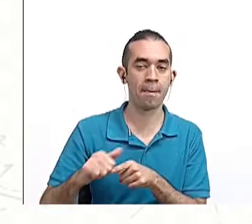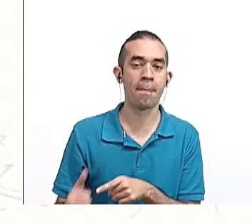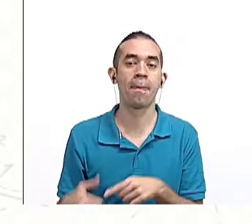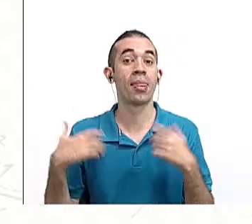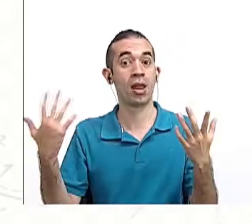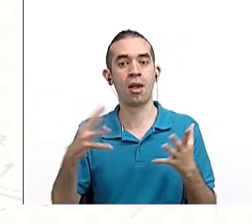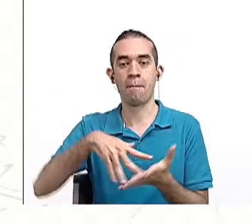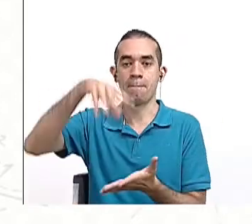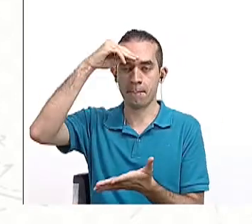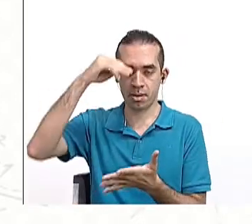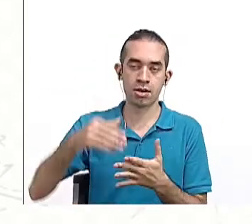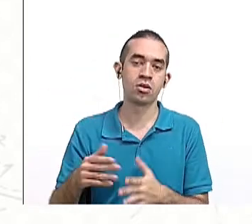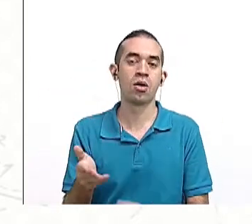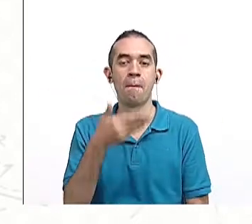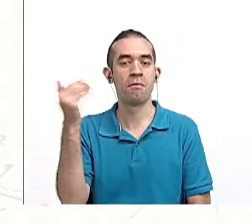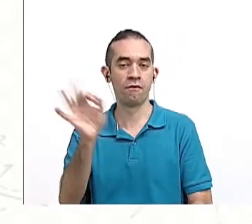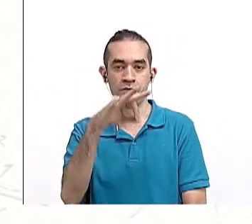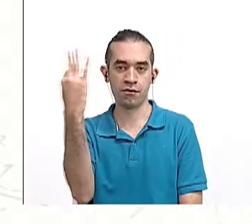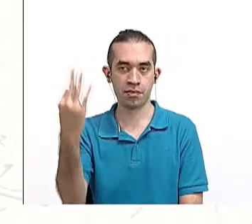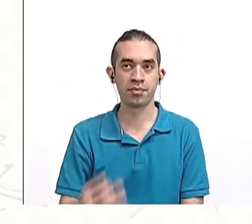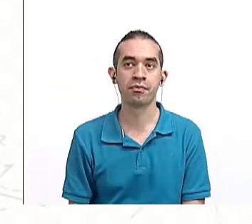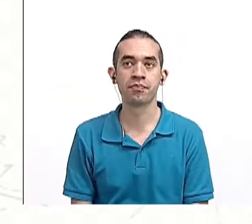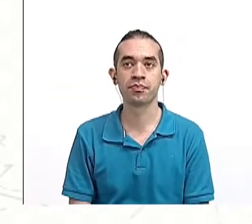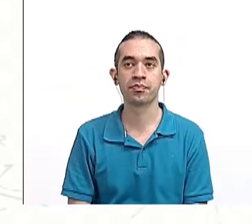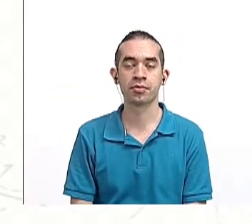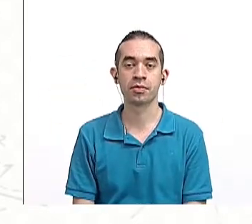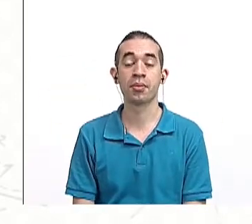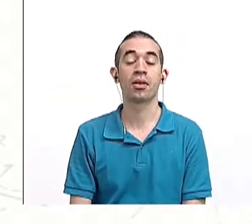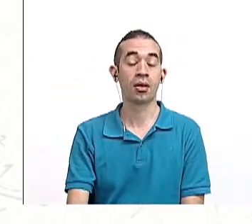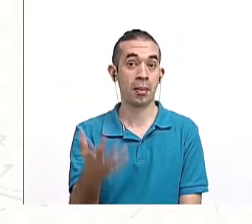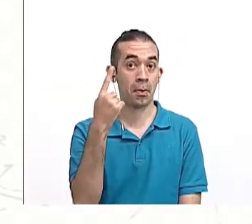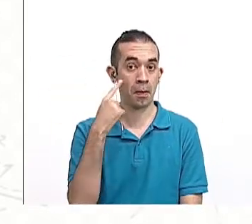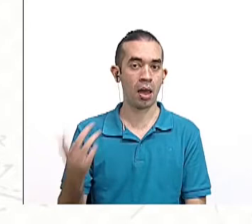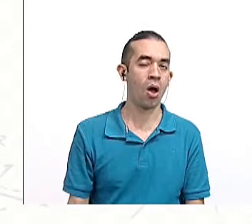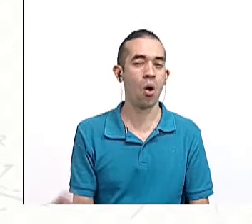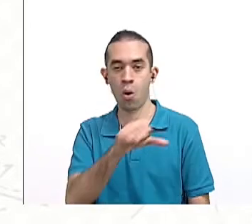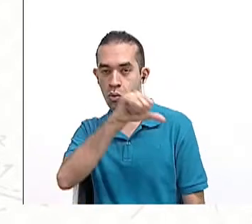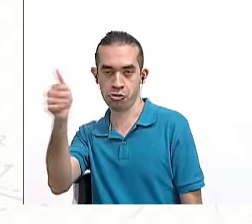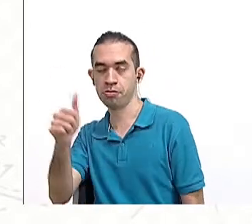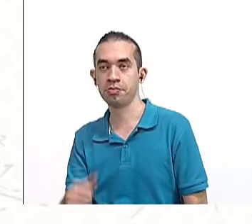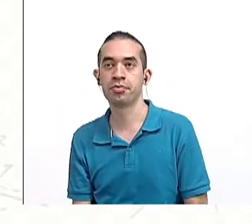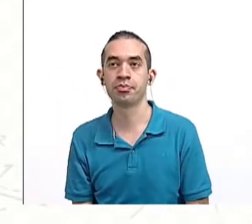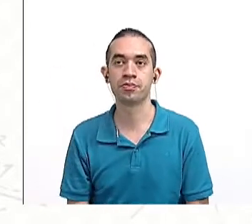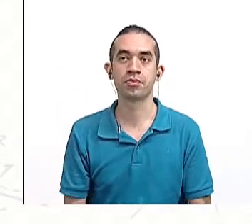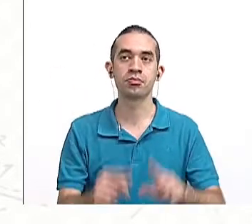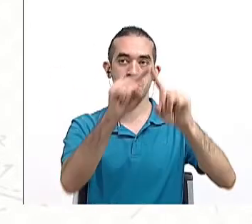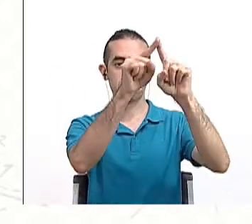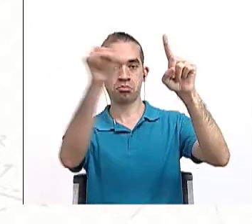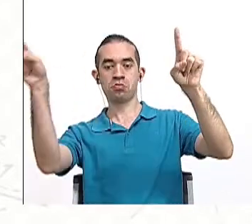lo que es ir aprendiendo de mejor manera pero tenemos más ahora vamos a determinar el valor de alfa cita